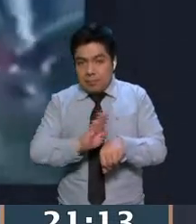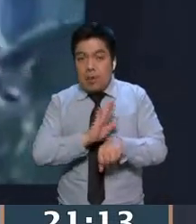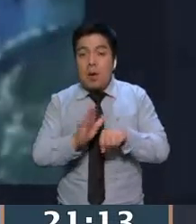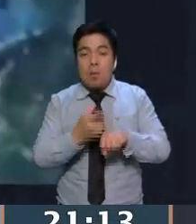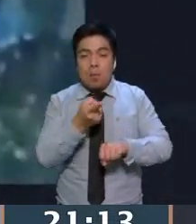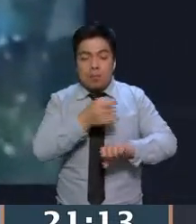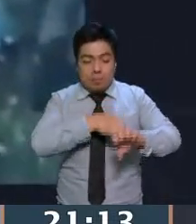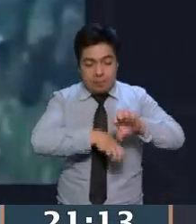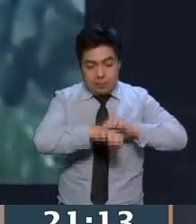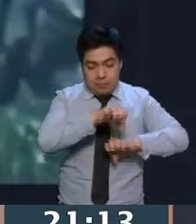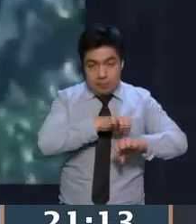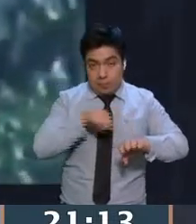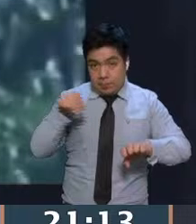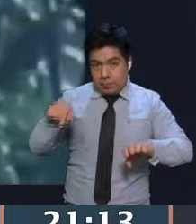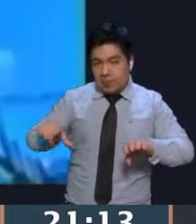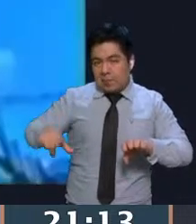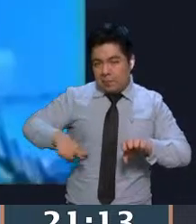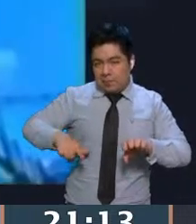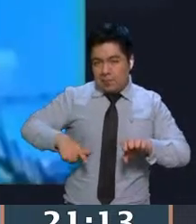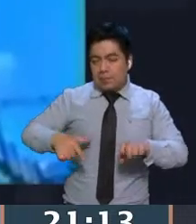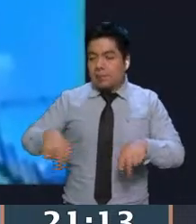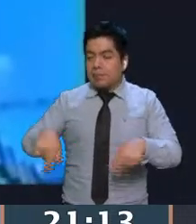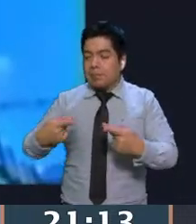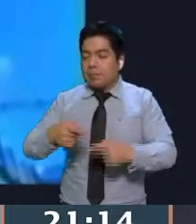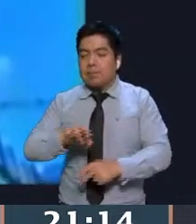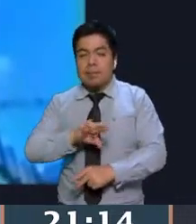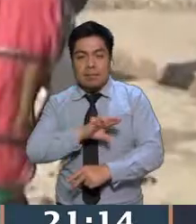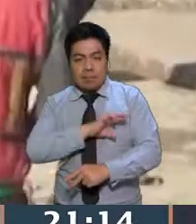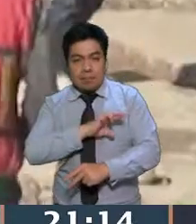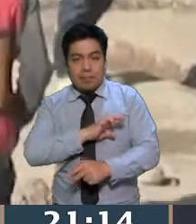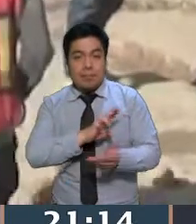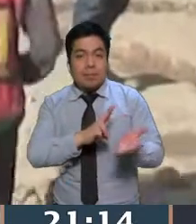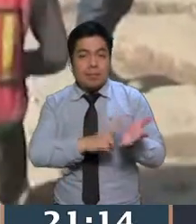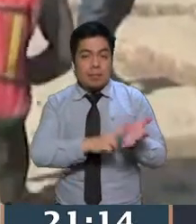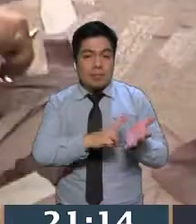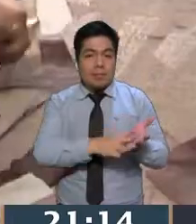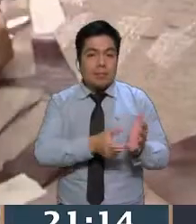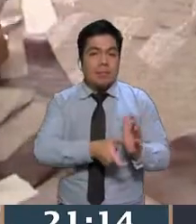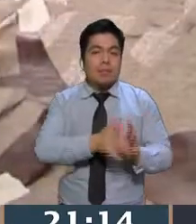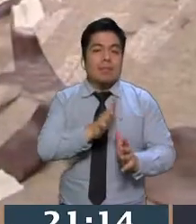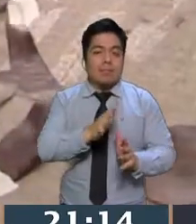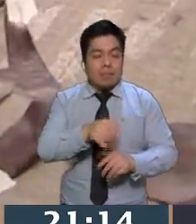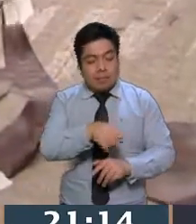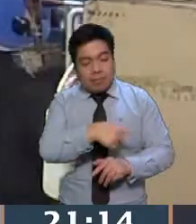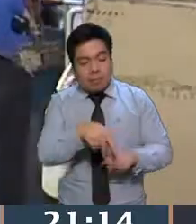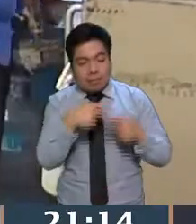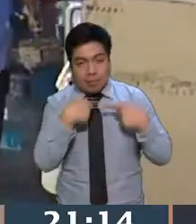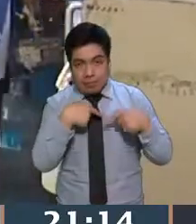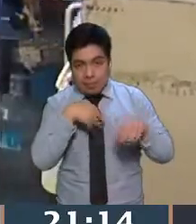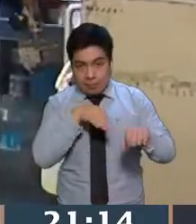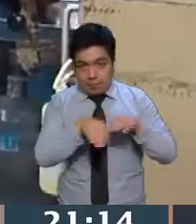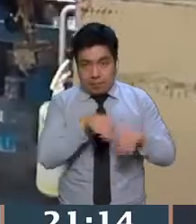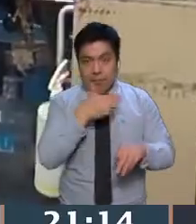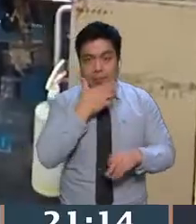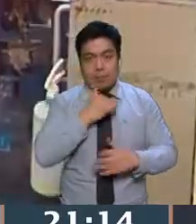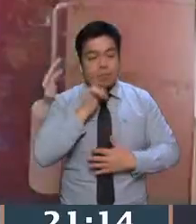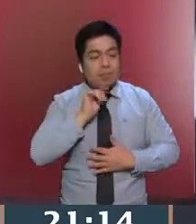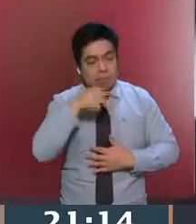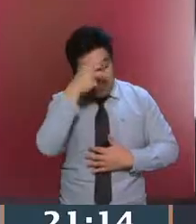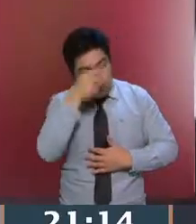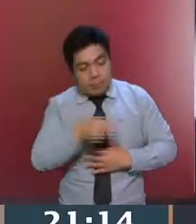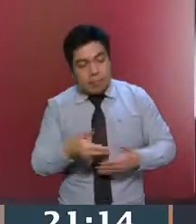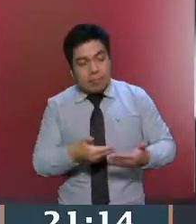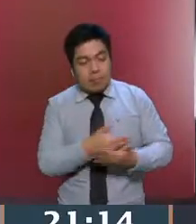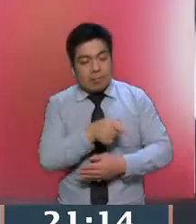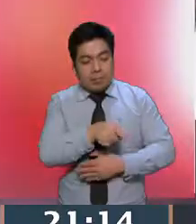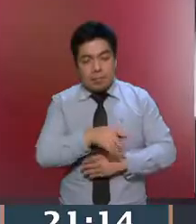empresas del Estado a bajo costo y aumentar su valor a costa de los bolsillos de las y los mexicanos. En